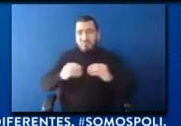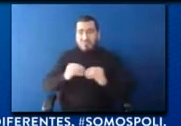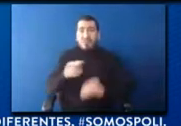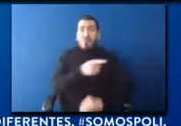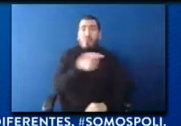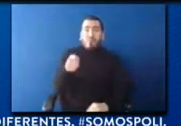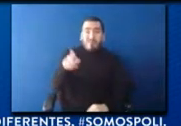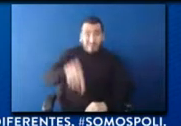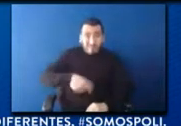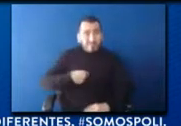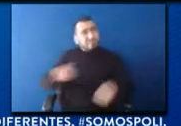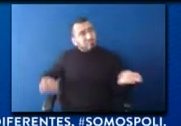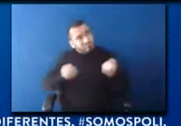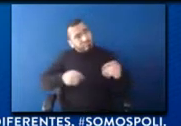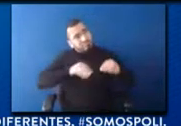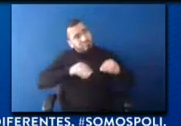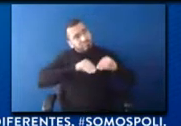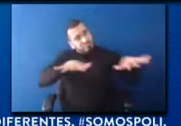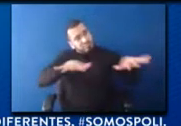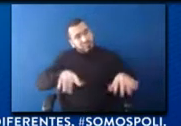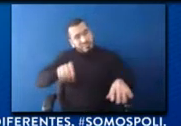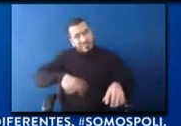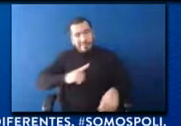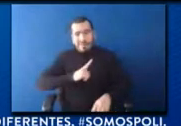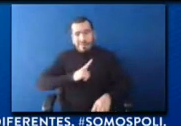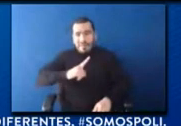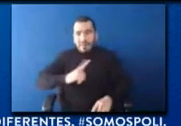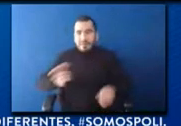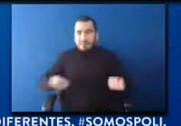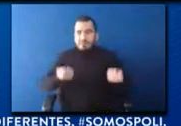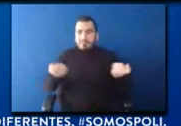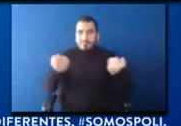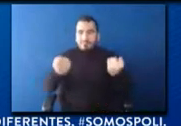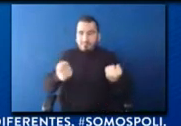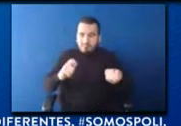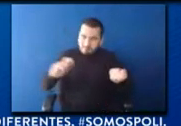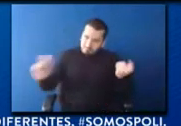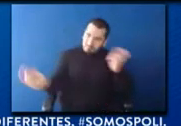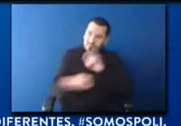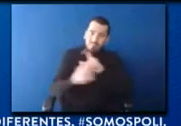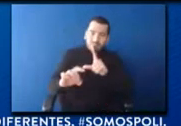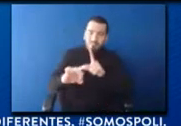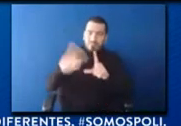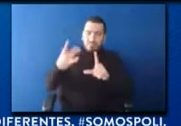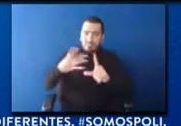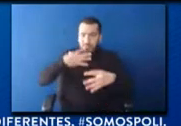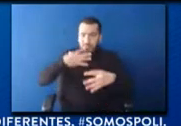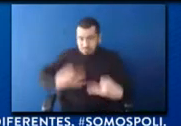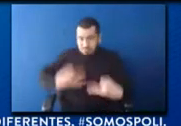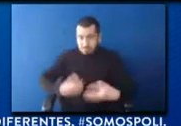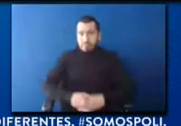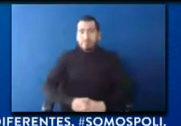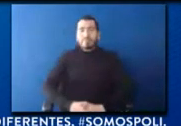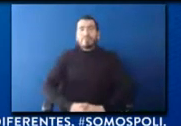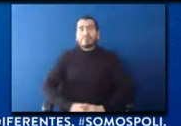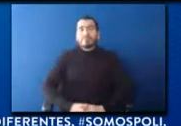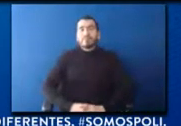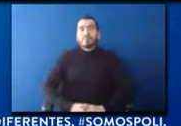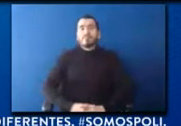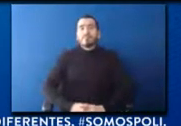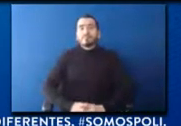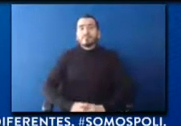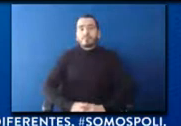promuevan, los que lideren esta transformación para que sea una realidad a todos los colombianos. Metas de